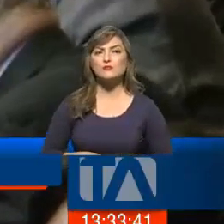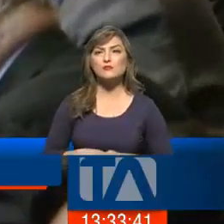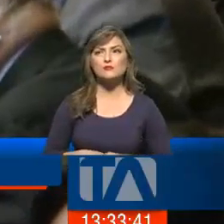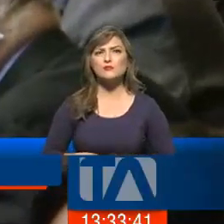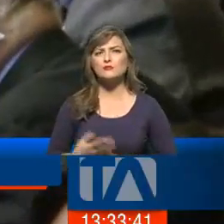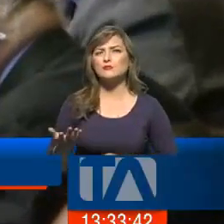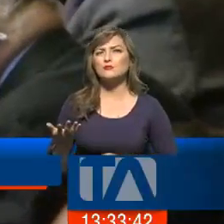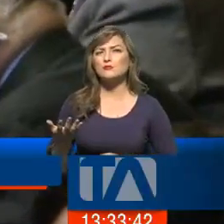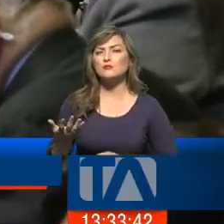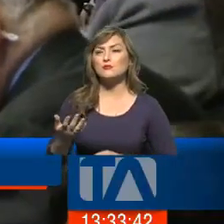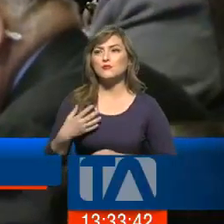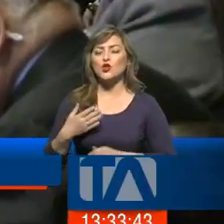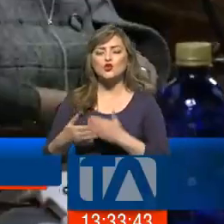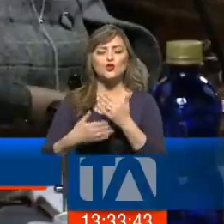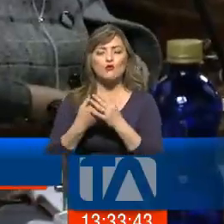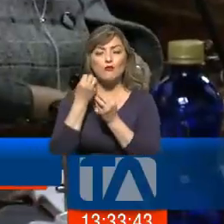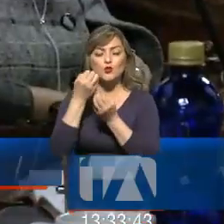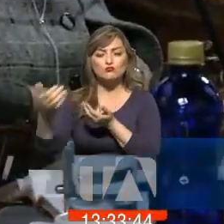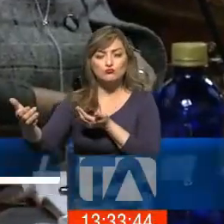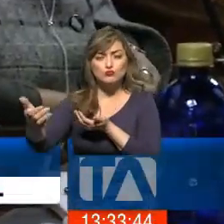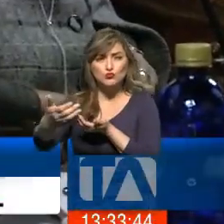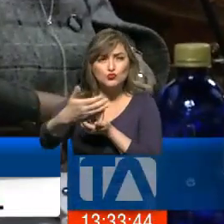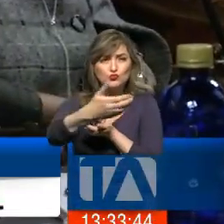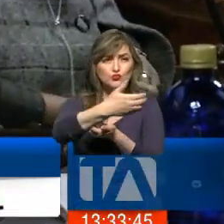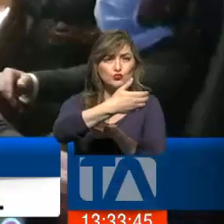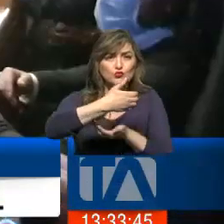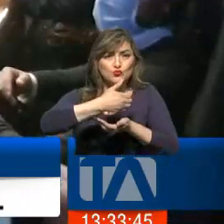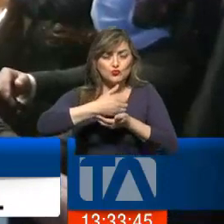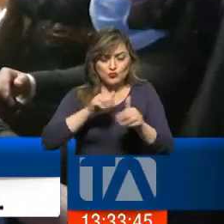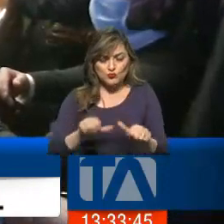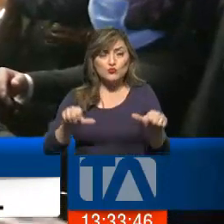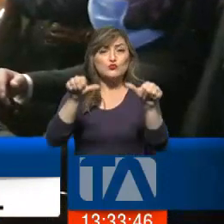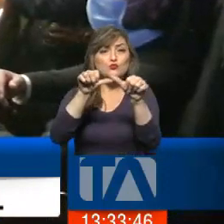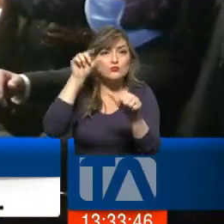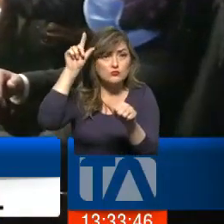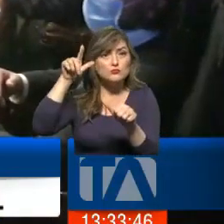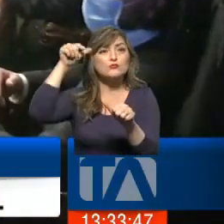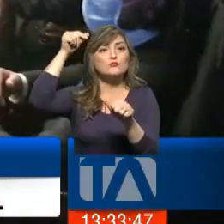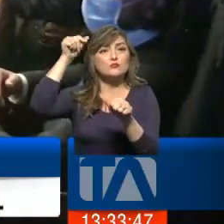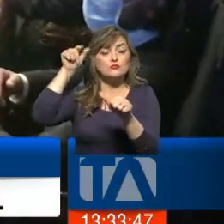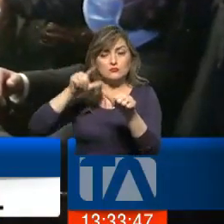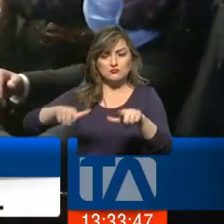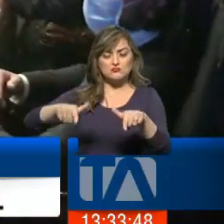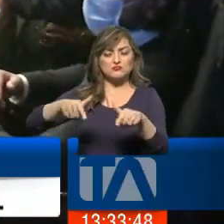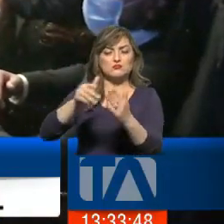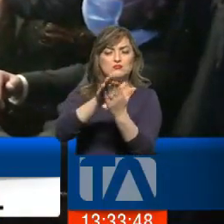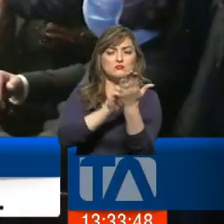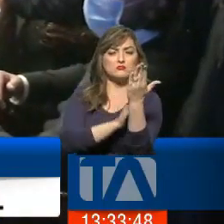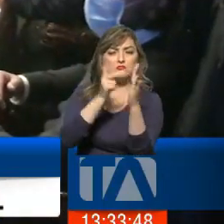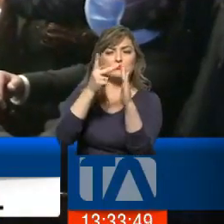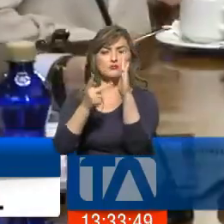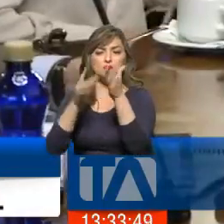Se trata de la recopilación de información detallada de todas las áreas del gobierno saliente, proyectos y